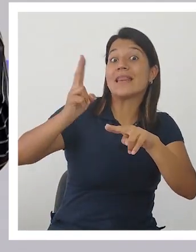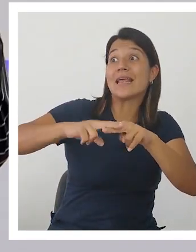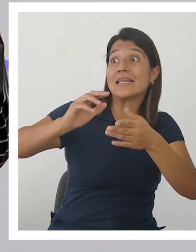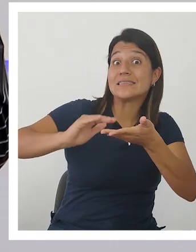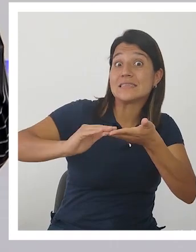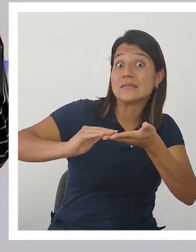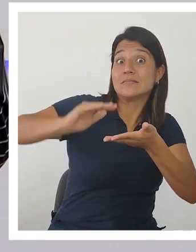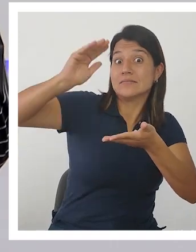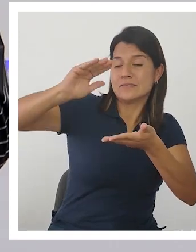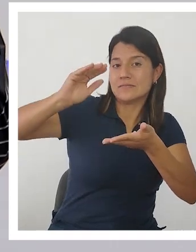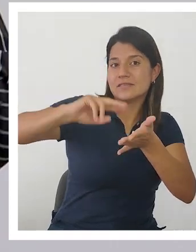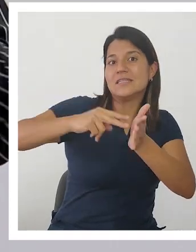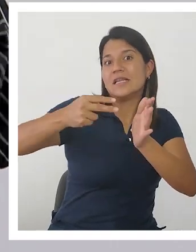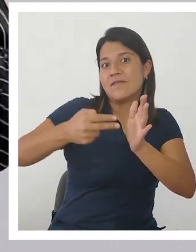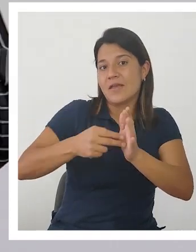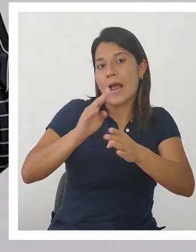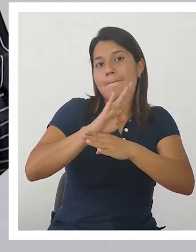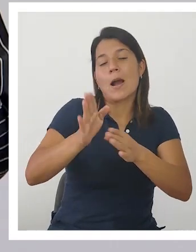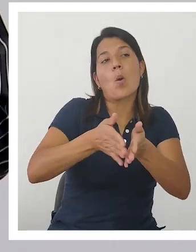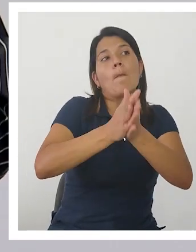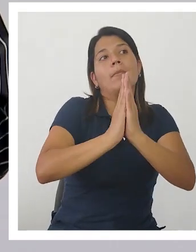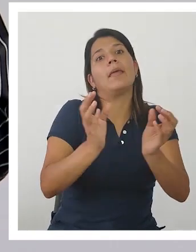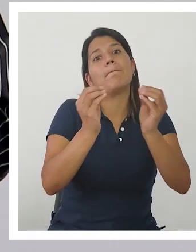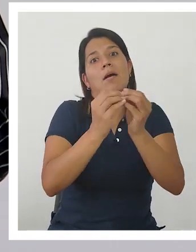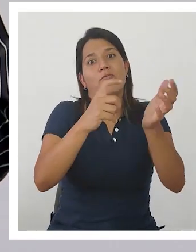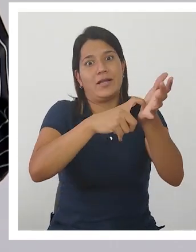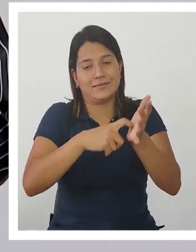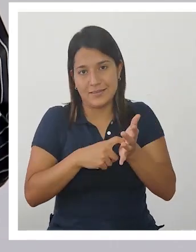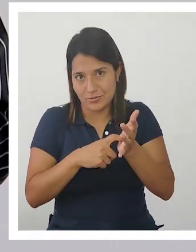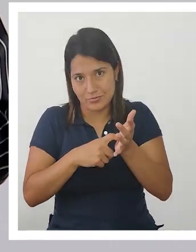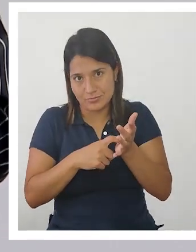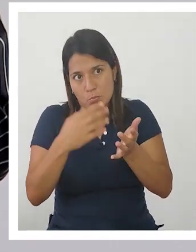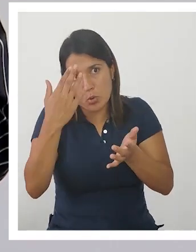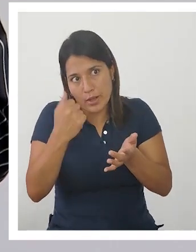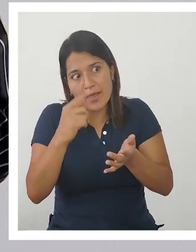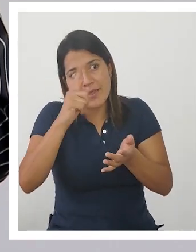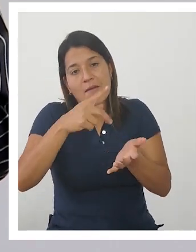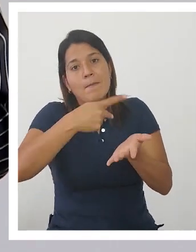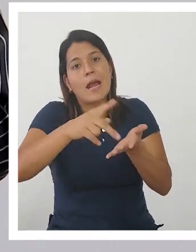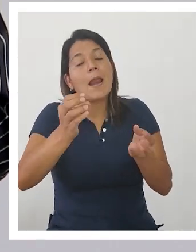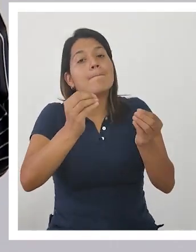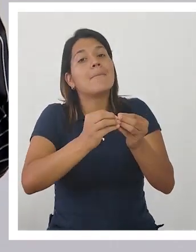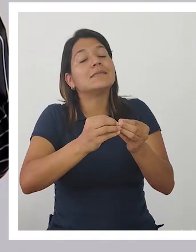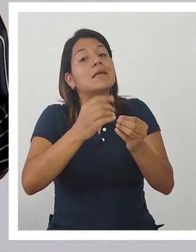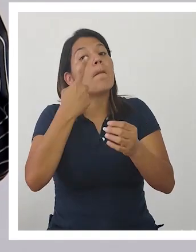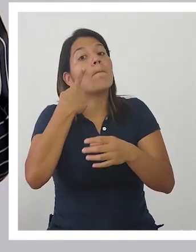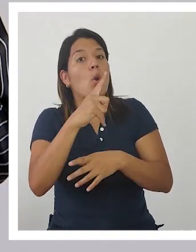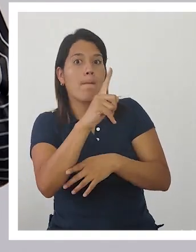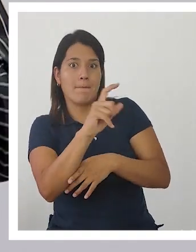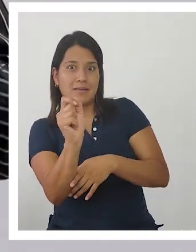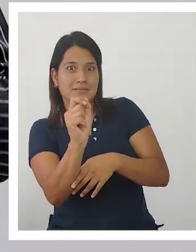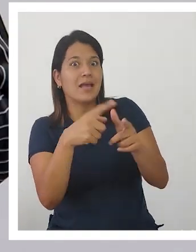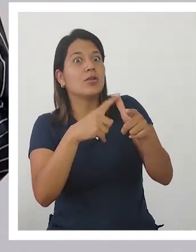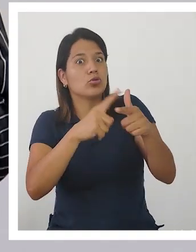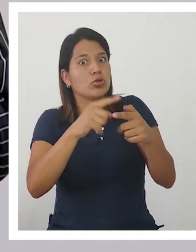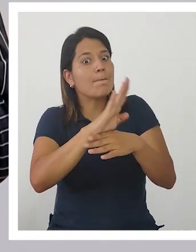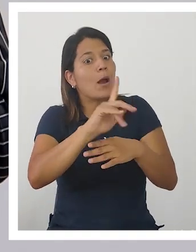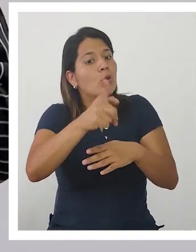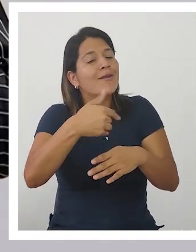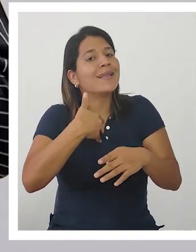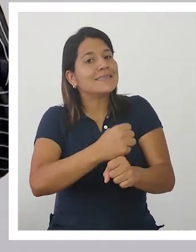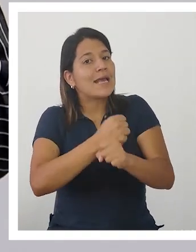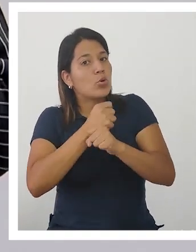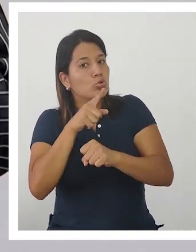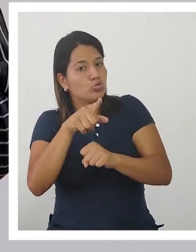esa cuota alta que usted tiene, que no puede exceder un 40% de su ingreso. Entonces, obviamente, los bancos han